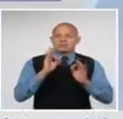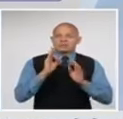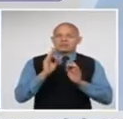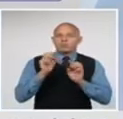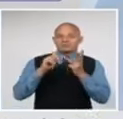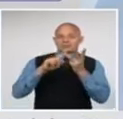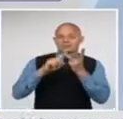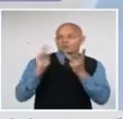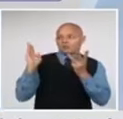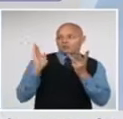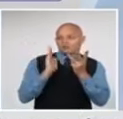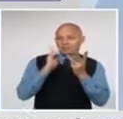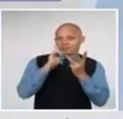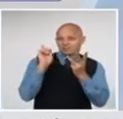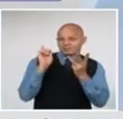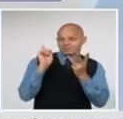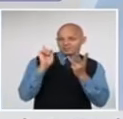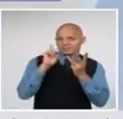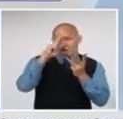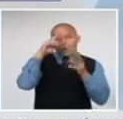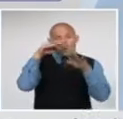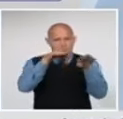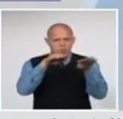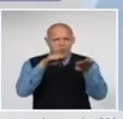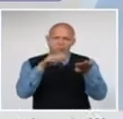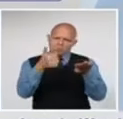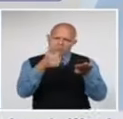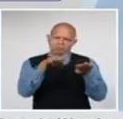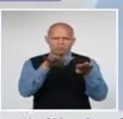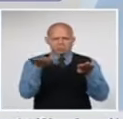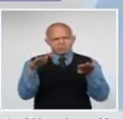evolución clínica estable.